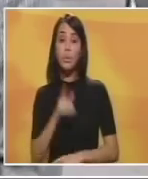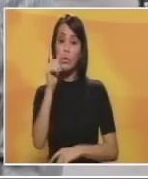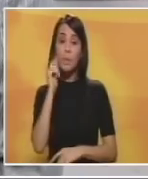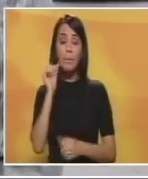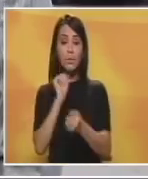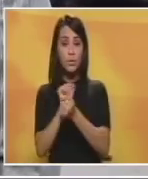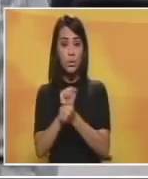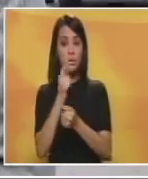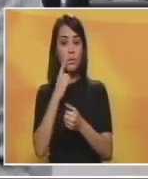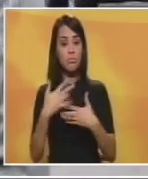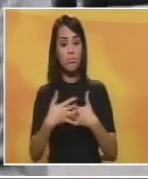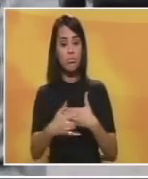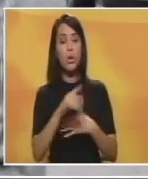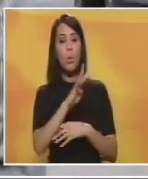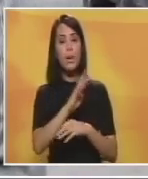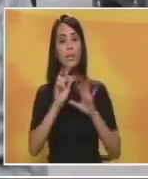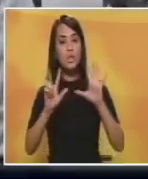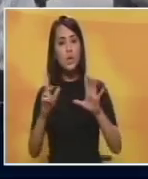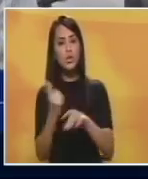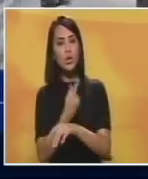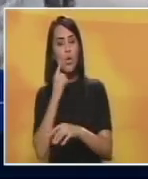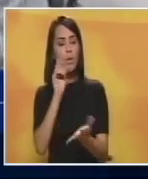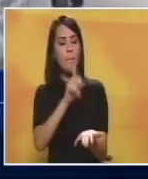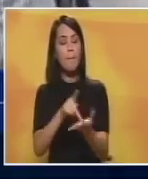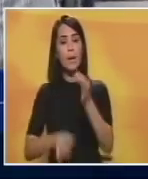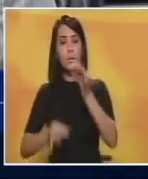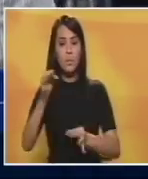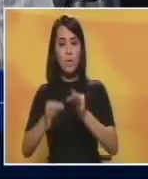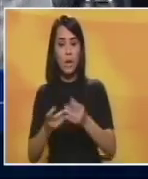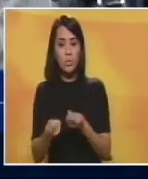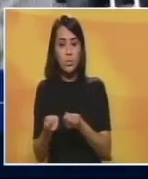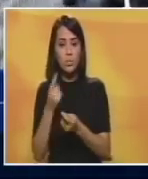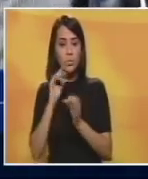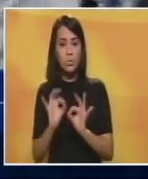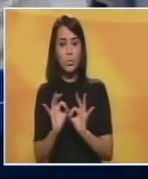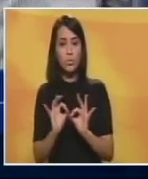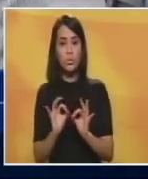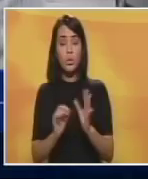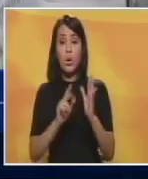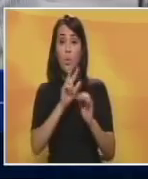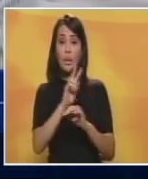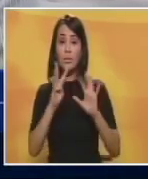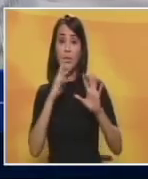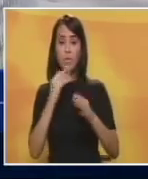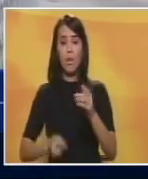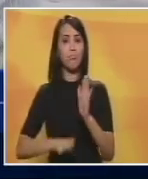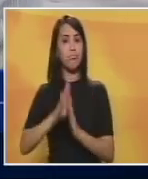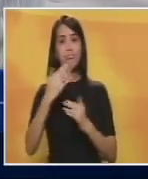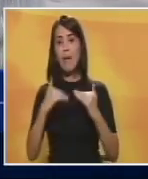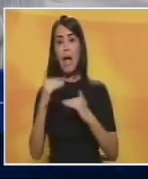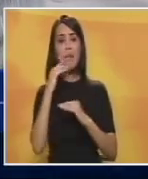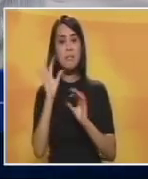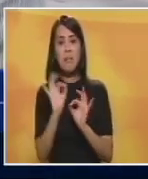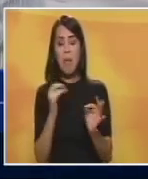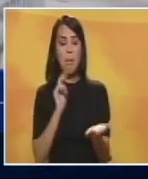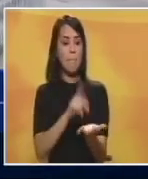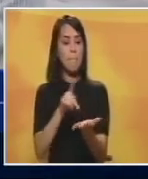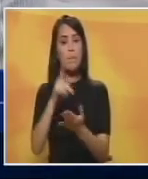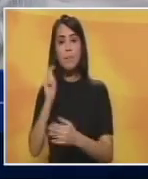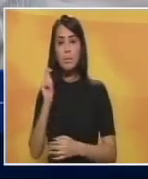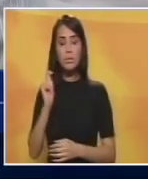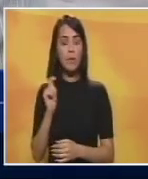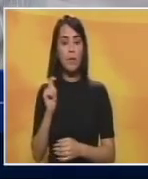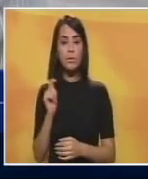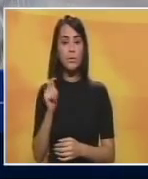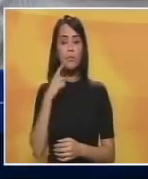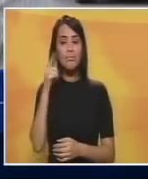ser presentada en un lapso no mayor a 48 horas ante un tribunal de control. Hemos superado con creces las 48 horas y aún no ha sido presentado, amén de que se